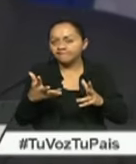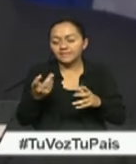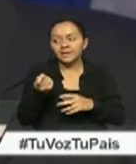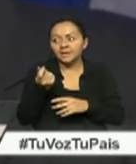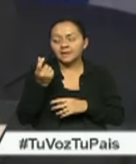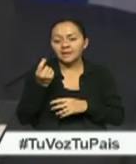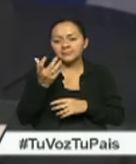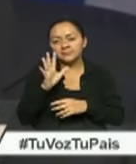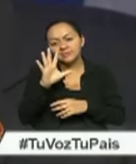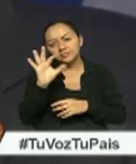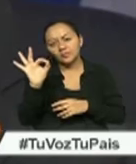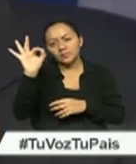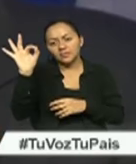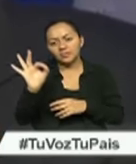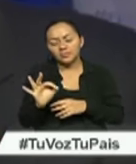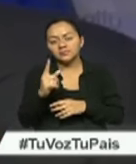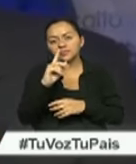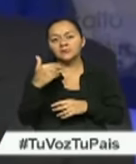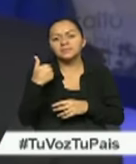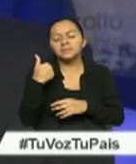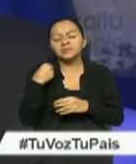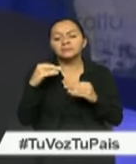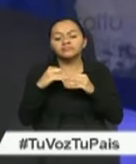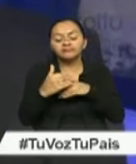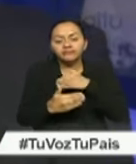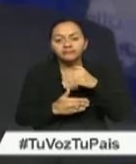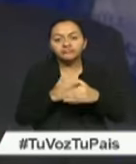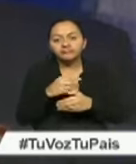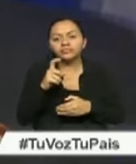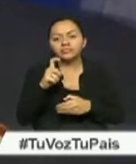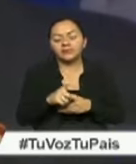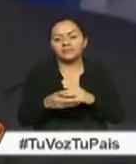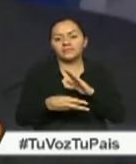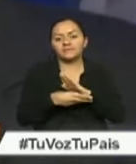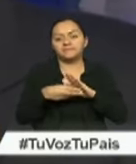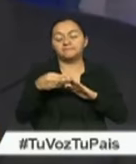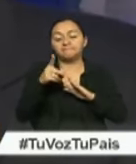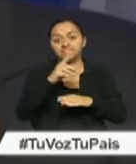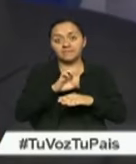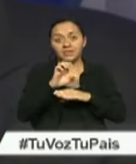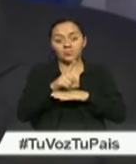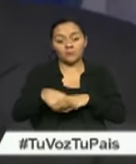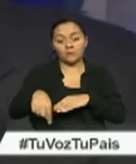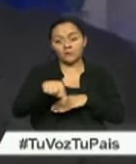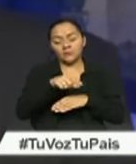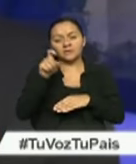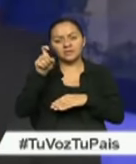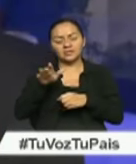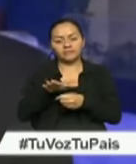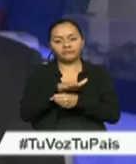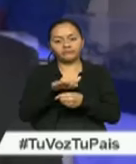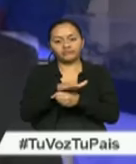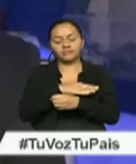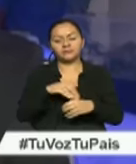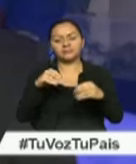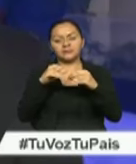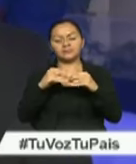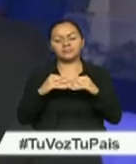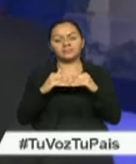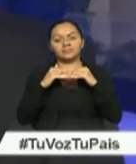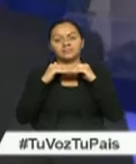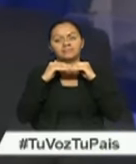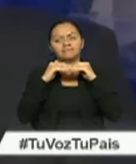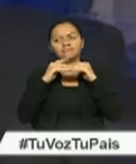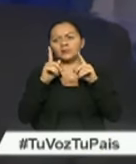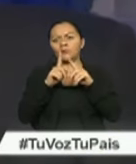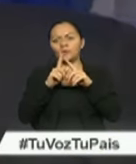esa región todavía tiene posibilidades que tienen que ser exploradas. El Ecuador tiene suficiente potencial